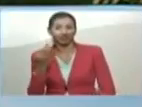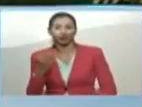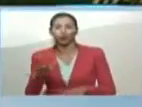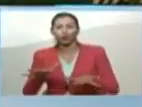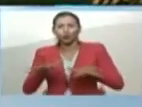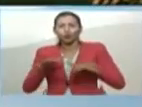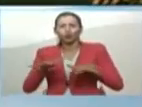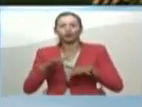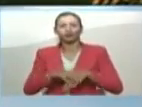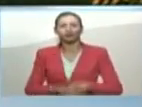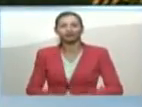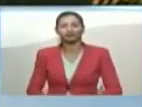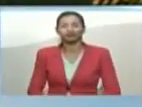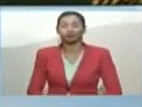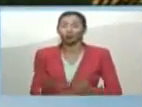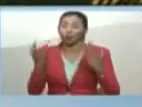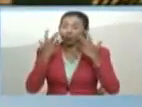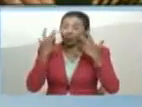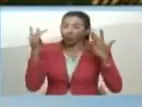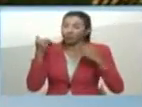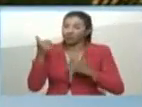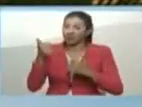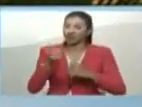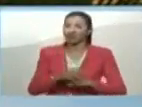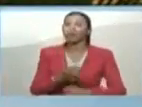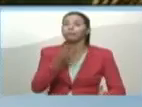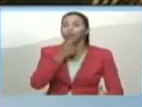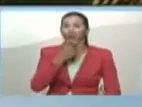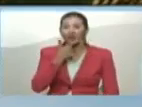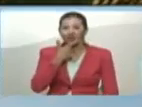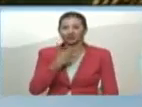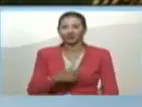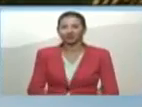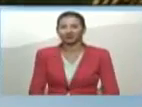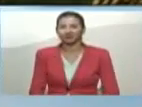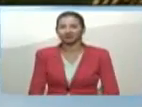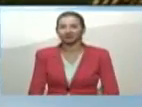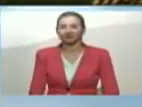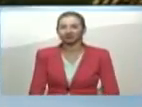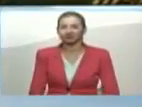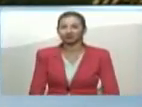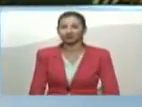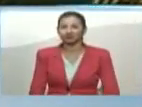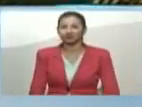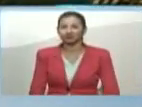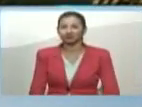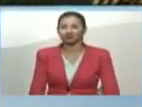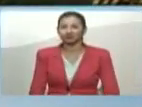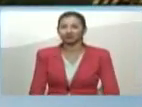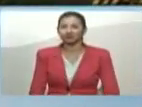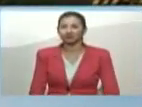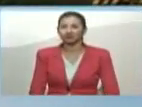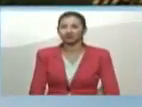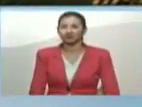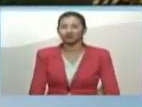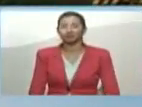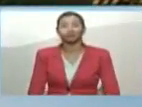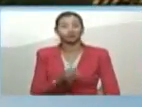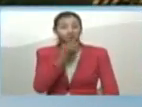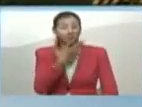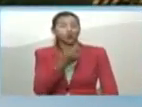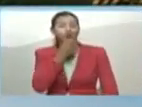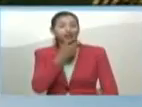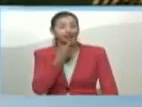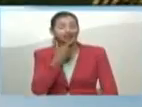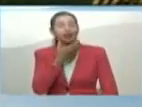¿vale? Luce. Es bonita, exactamente. No solo se ve, sino que es bien bonita, ¿vale? La